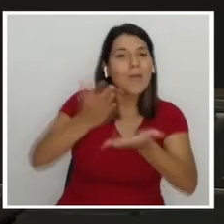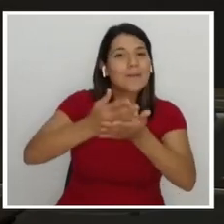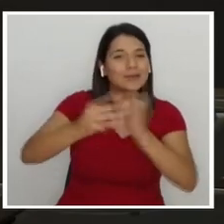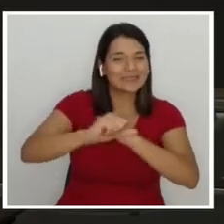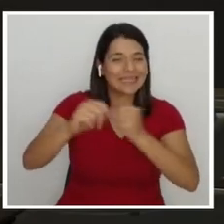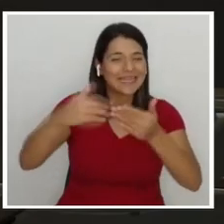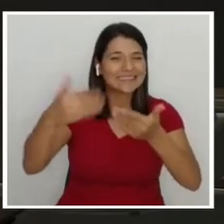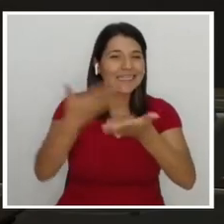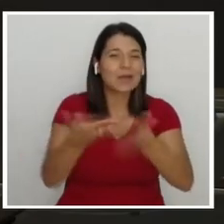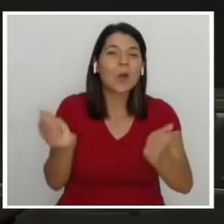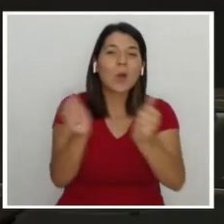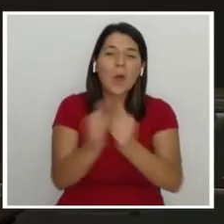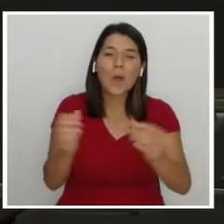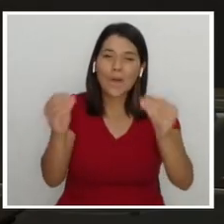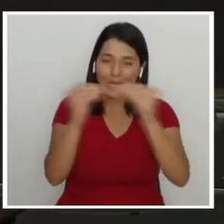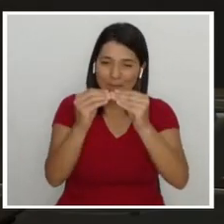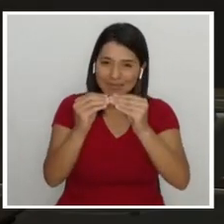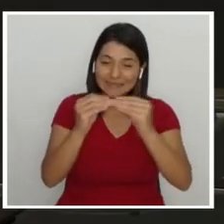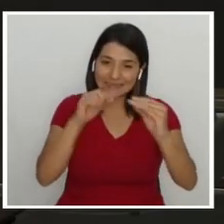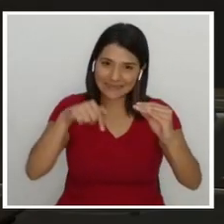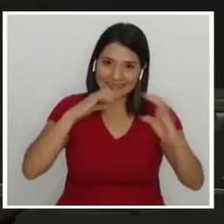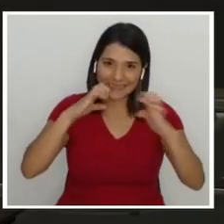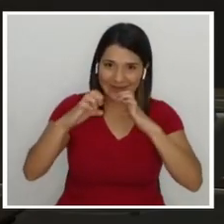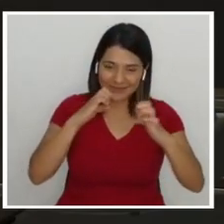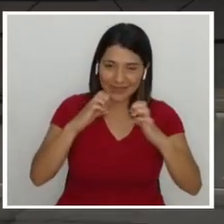más de esta entrevista de Conversamos.